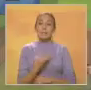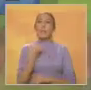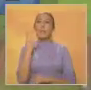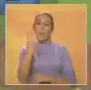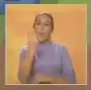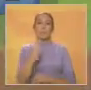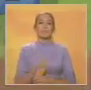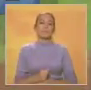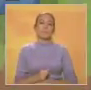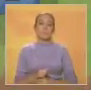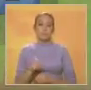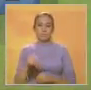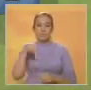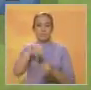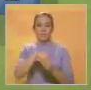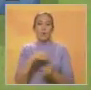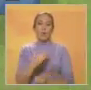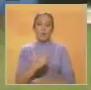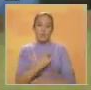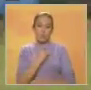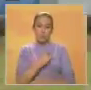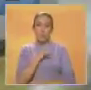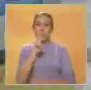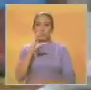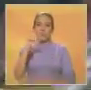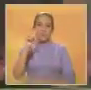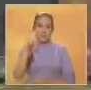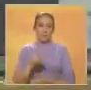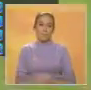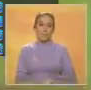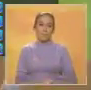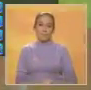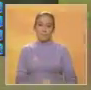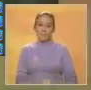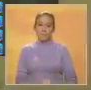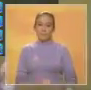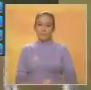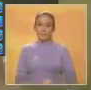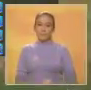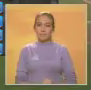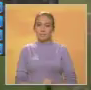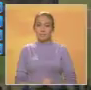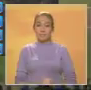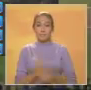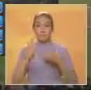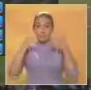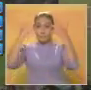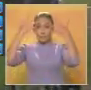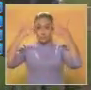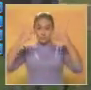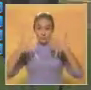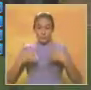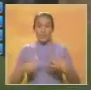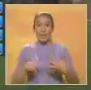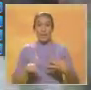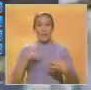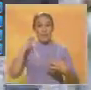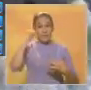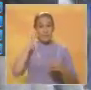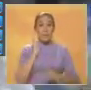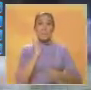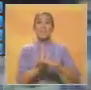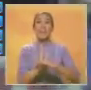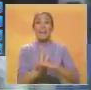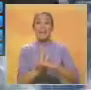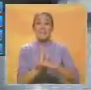juego que se llevó a cabo en el estadio universitario de Caracas y cuando el calendario de la presente temporada llega a su primera mitad